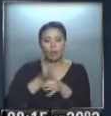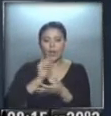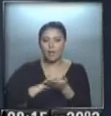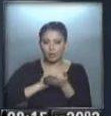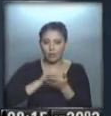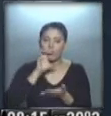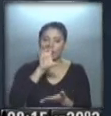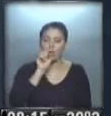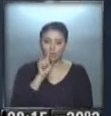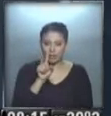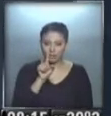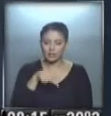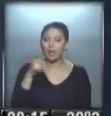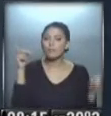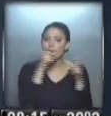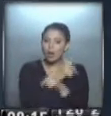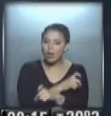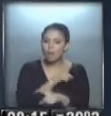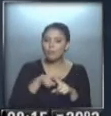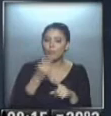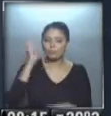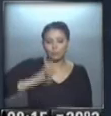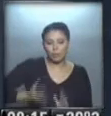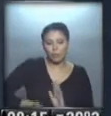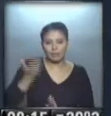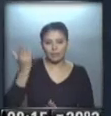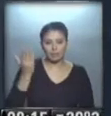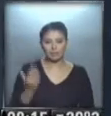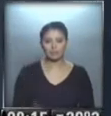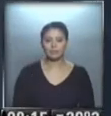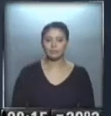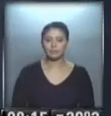de la provincia en el conflicto por aumento salarial